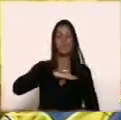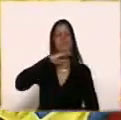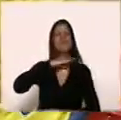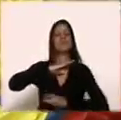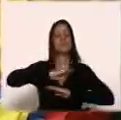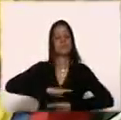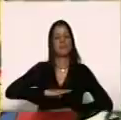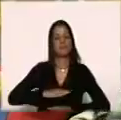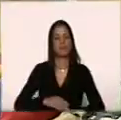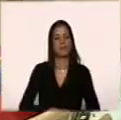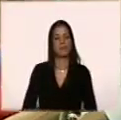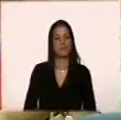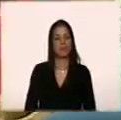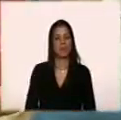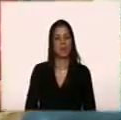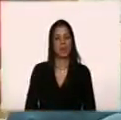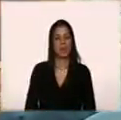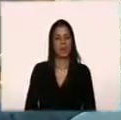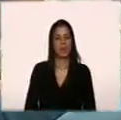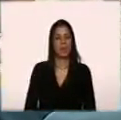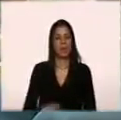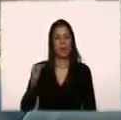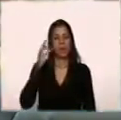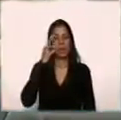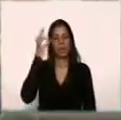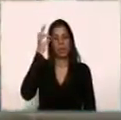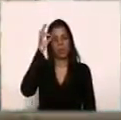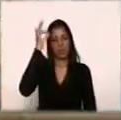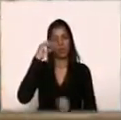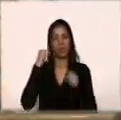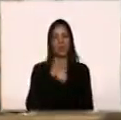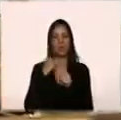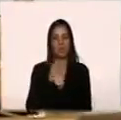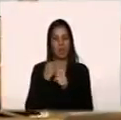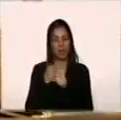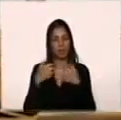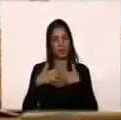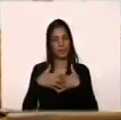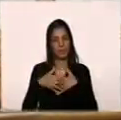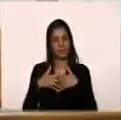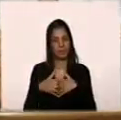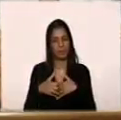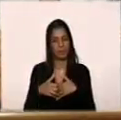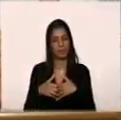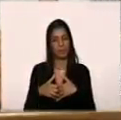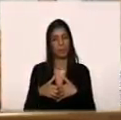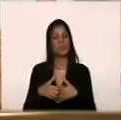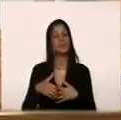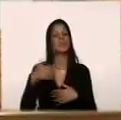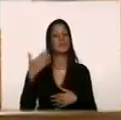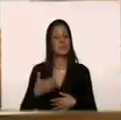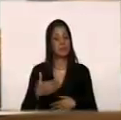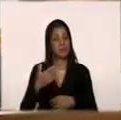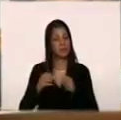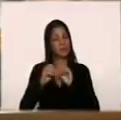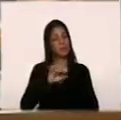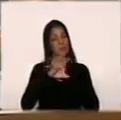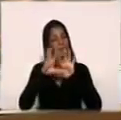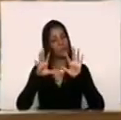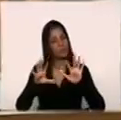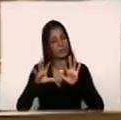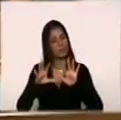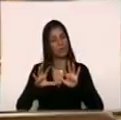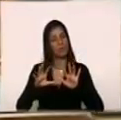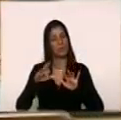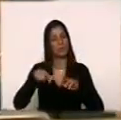necesidades. Los consejos productivos de trabajadores, lo digo en honor de la necesaria claridad con la que tenemos que